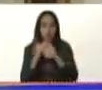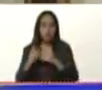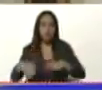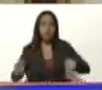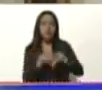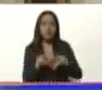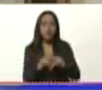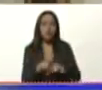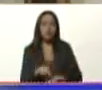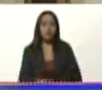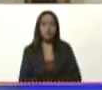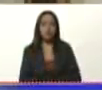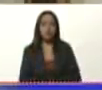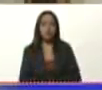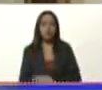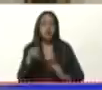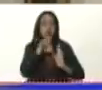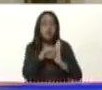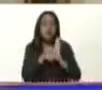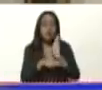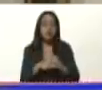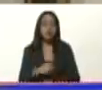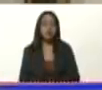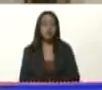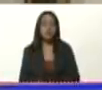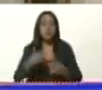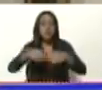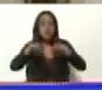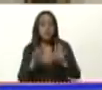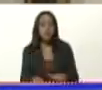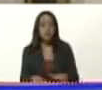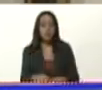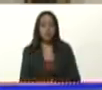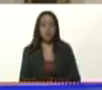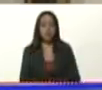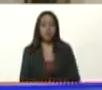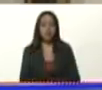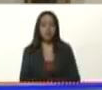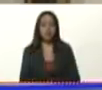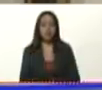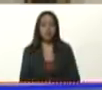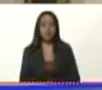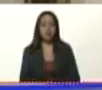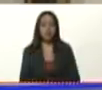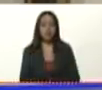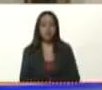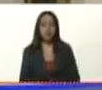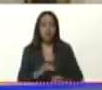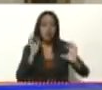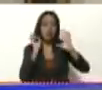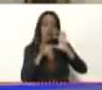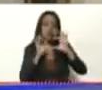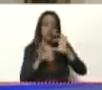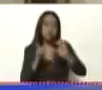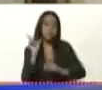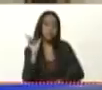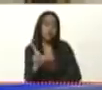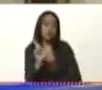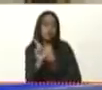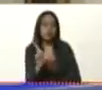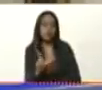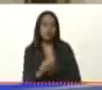Igualmente, he dado instrucciones que se suspenda la carnetización del Partido Socialista